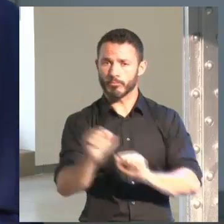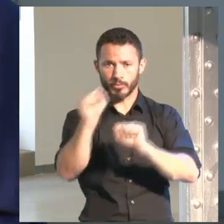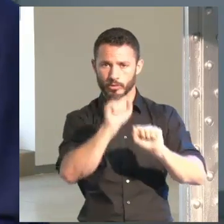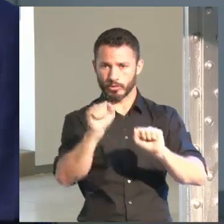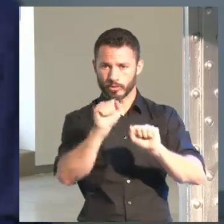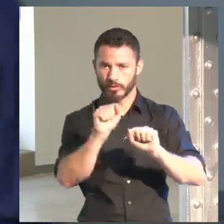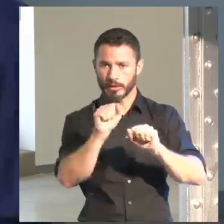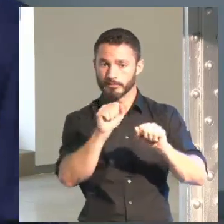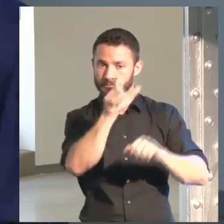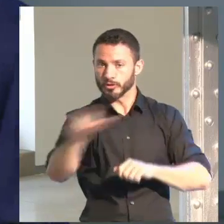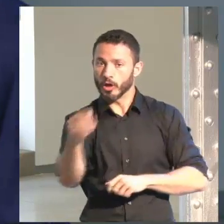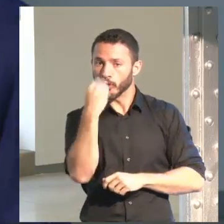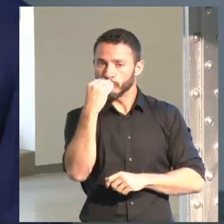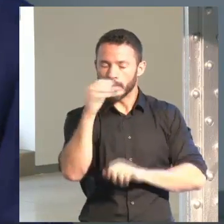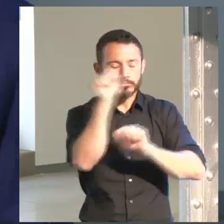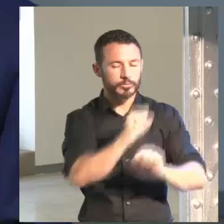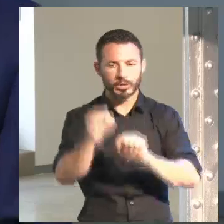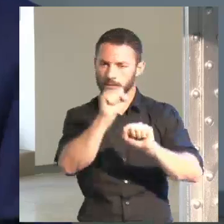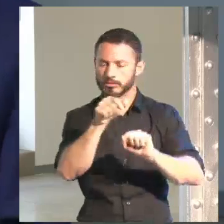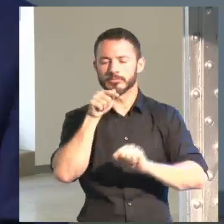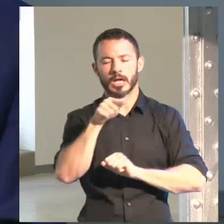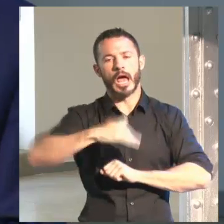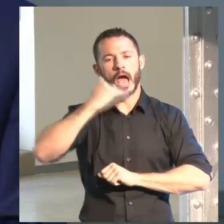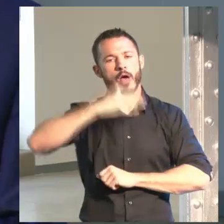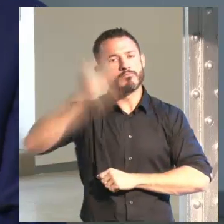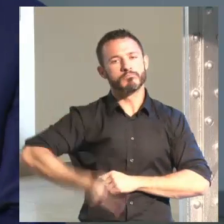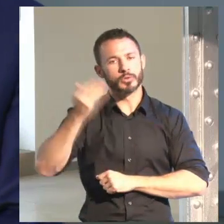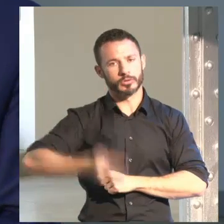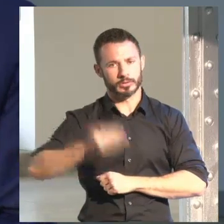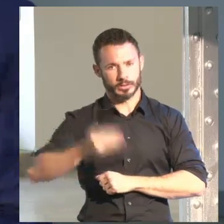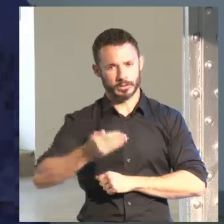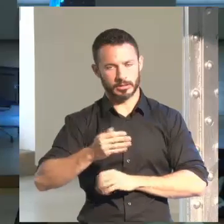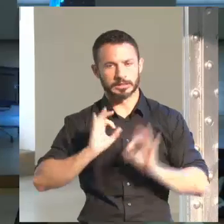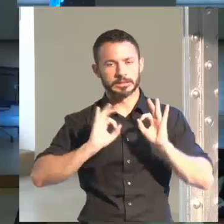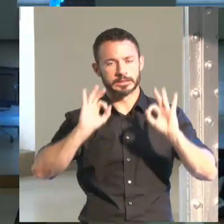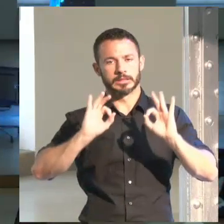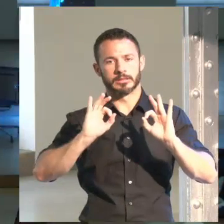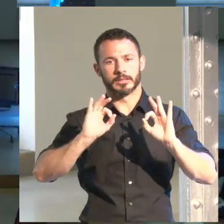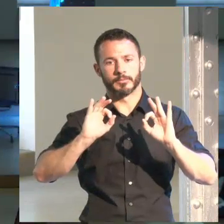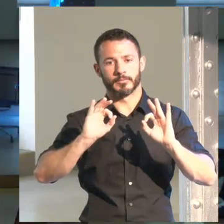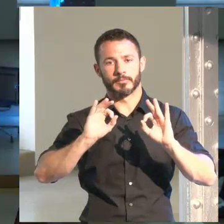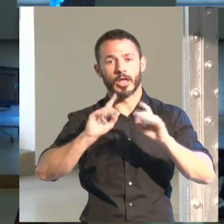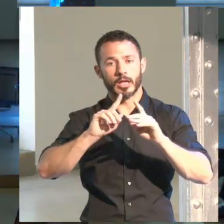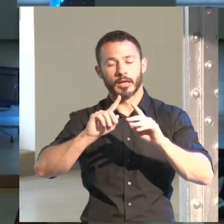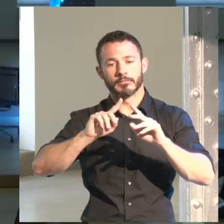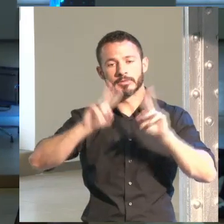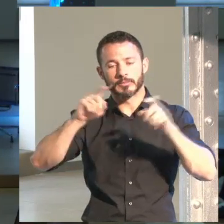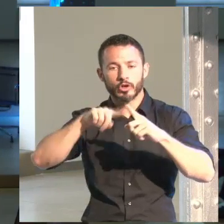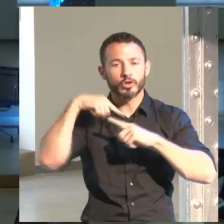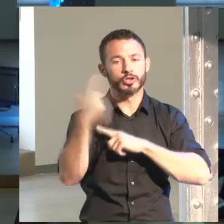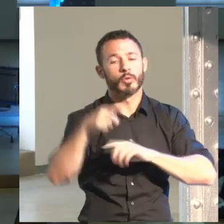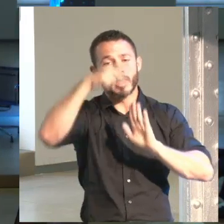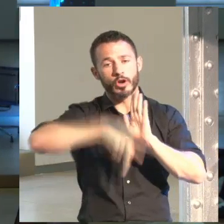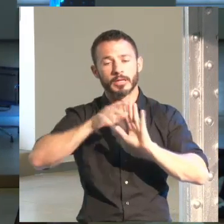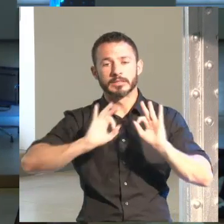de los consumidores tiene que ser un elemento fundamental en el planteamiento de las consecuencias normativas del